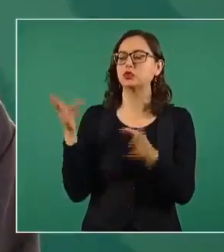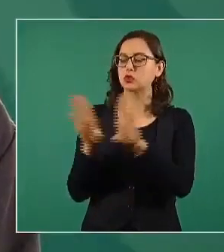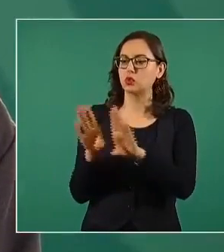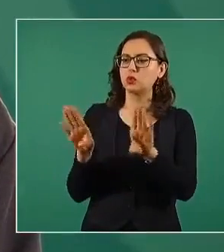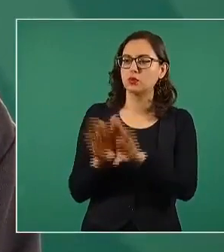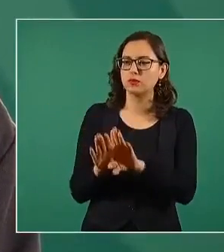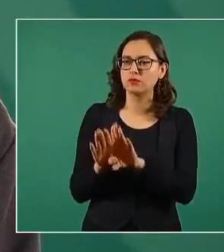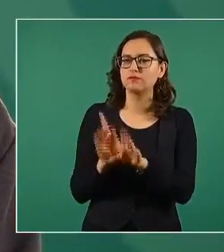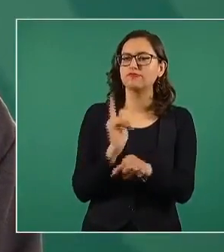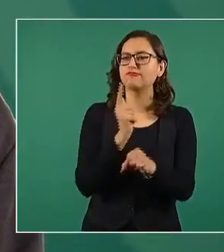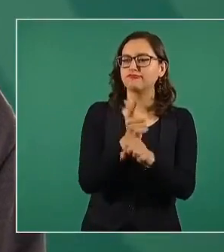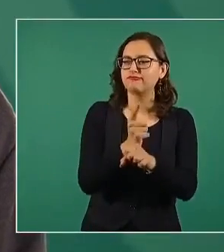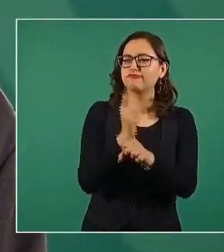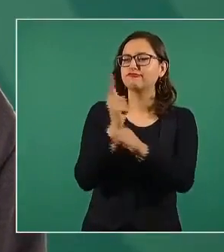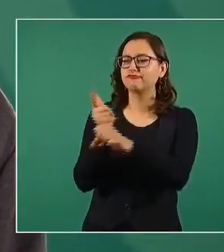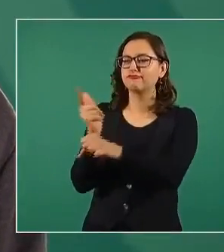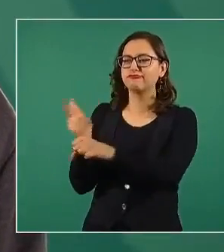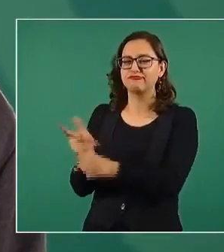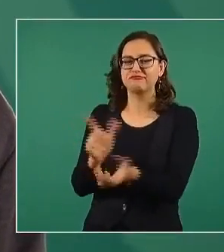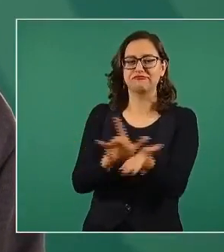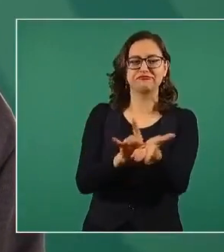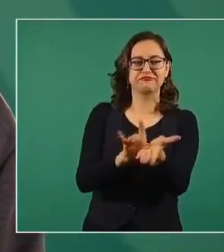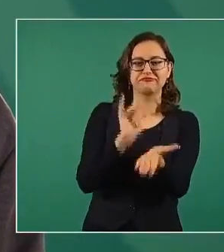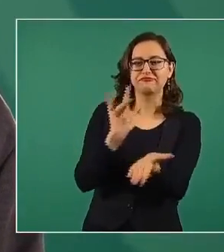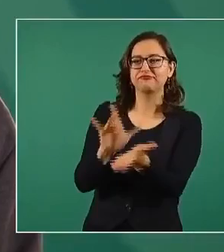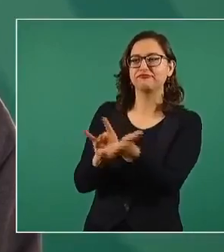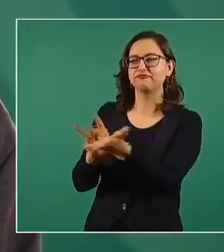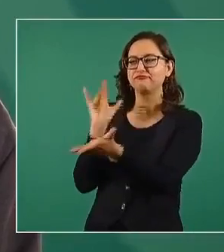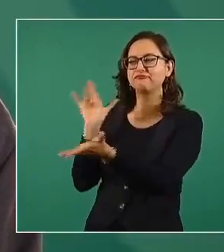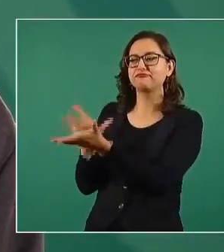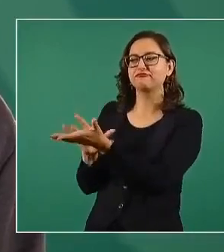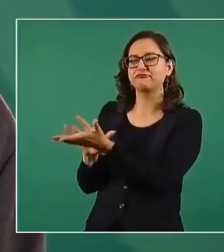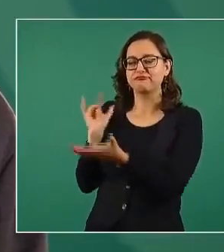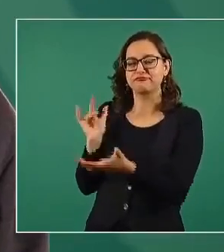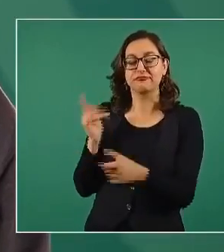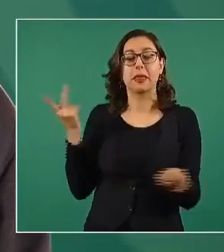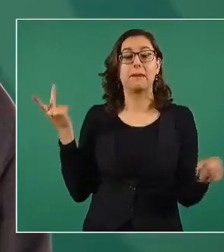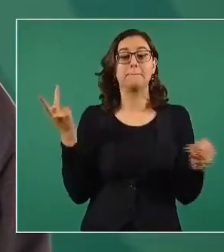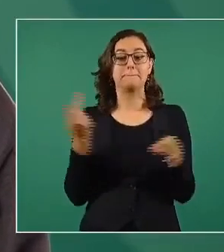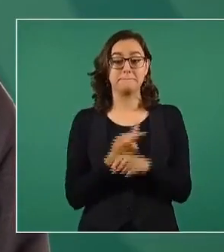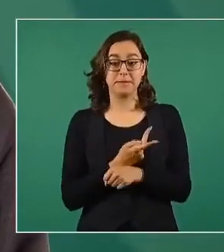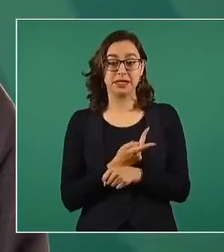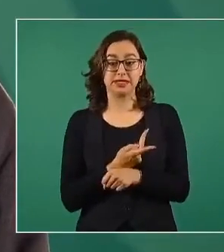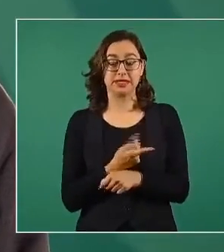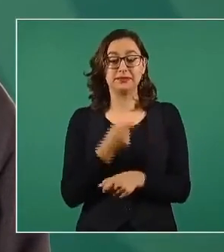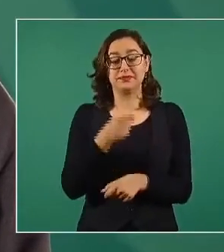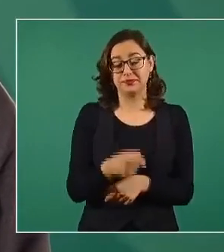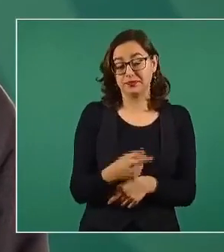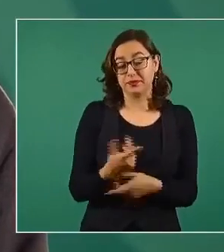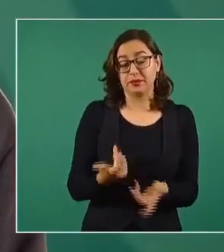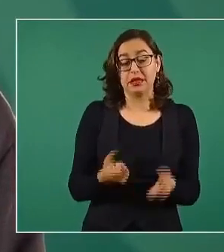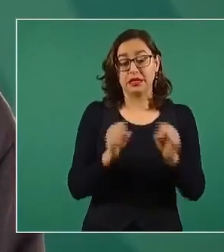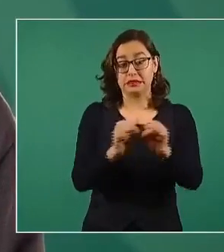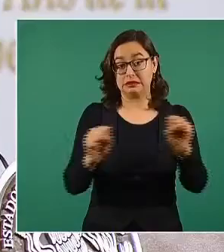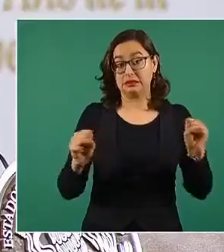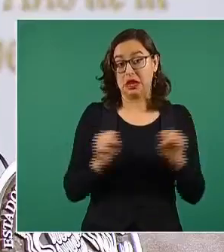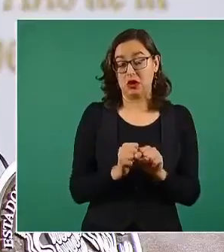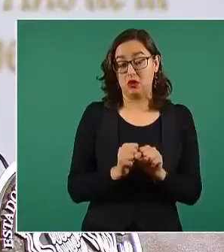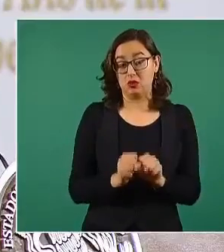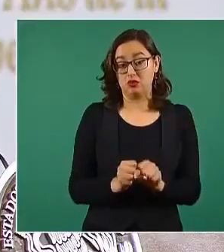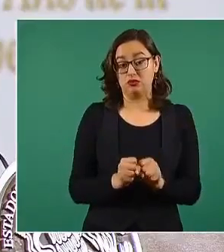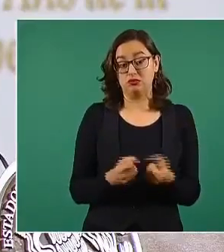prendió, mostró que el predicamento de un multigrado, de una maestra de una